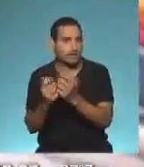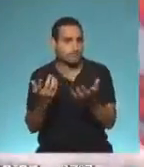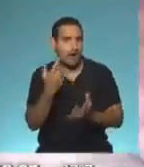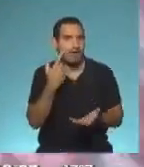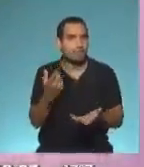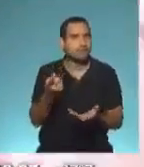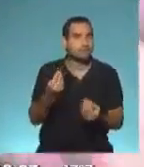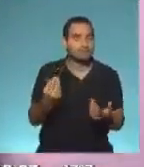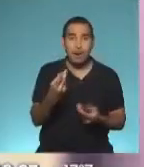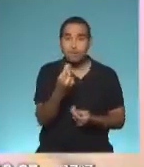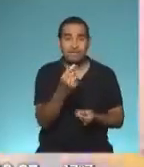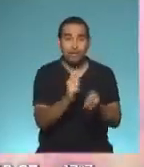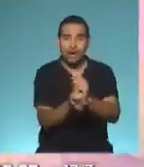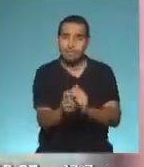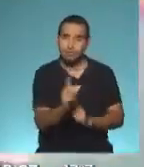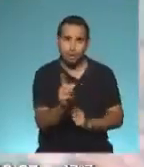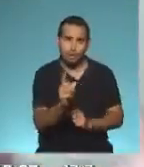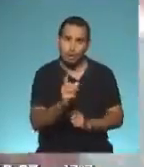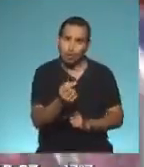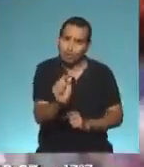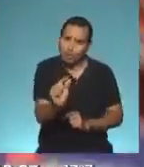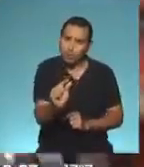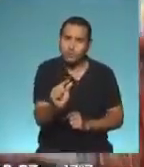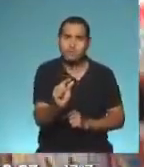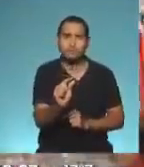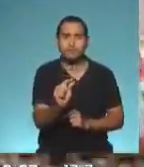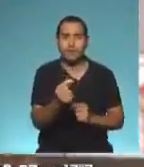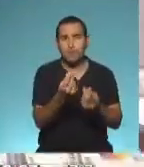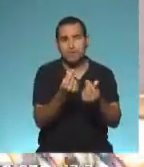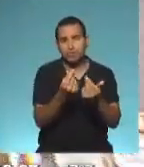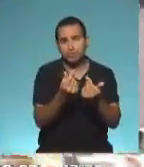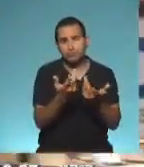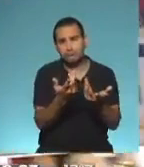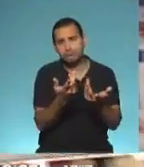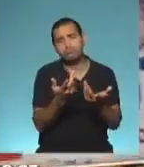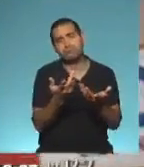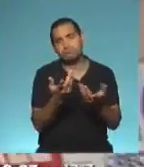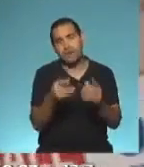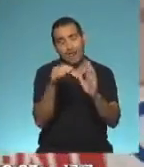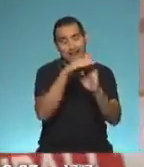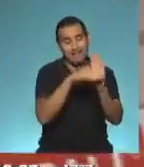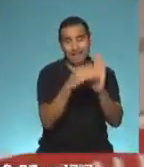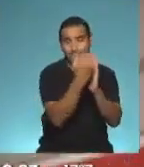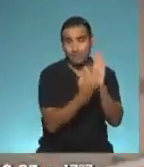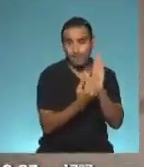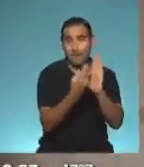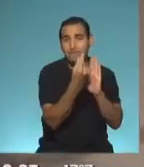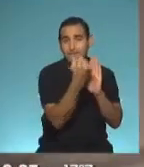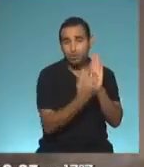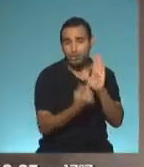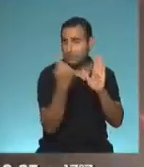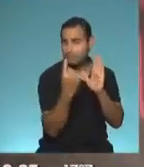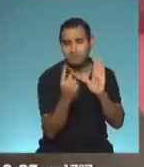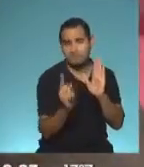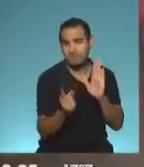los precios no están modificando hace tanto sino que están normalmente la lista de precios están las mismas de antes